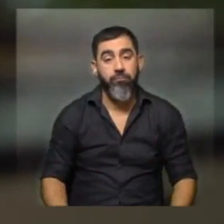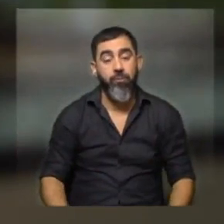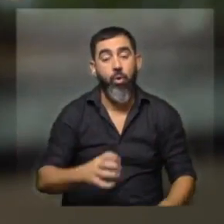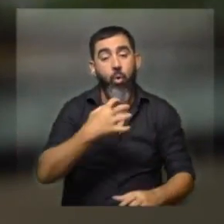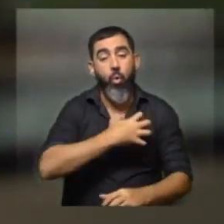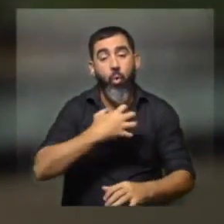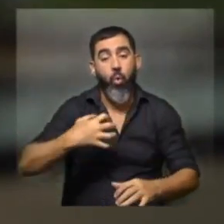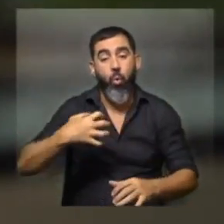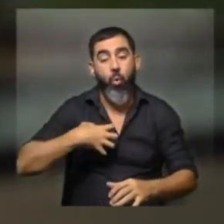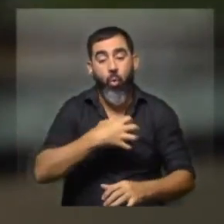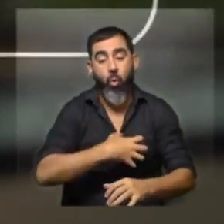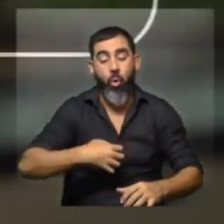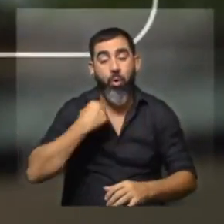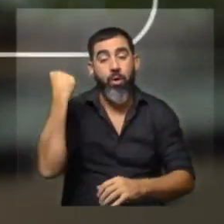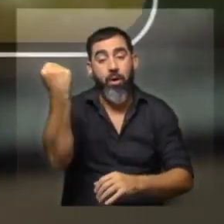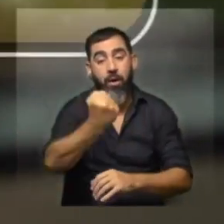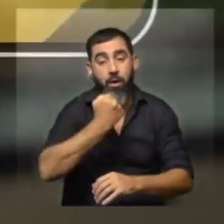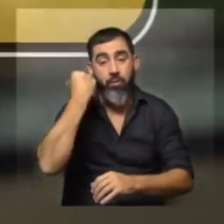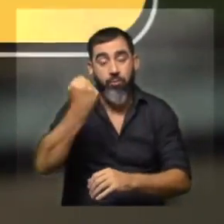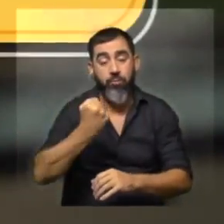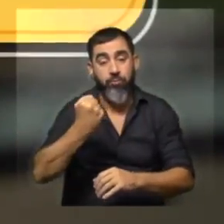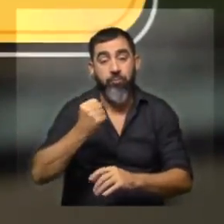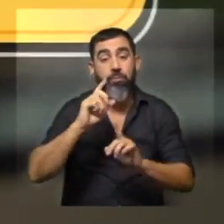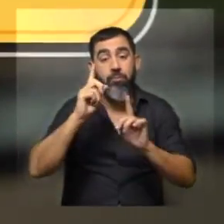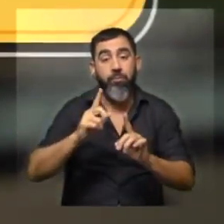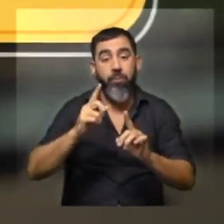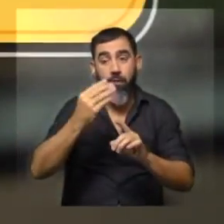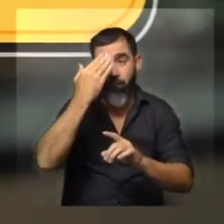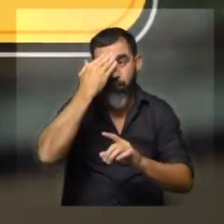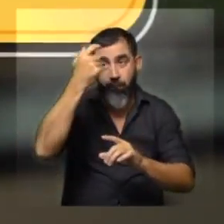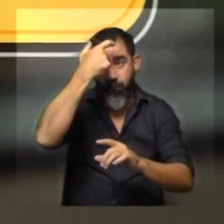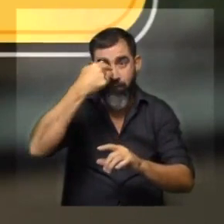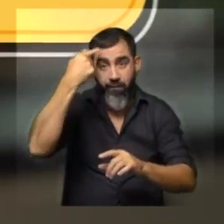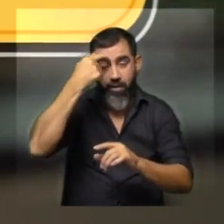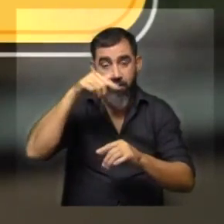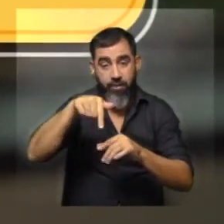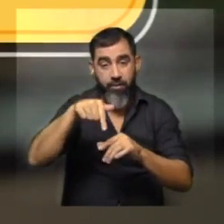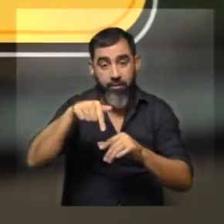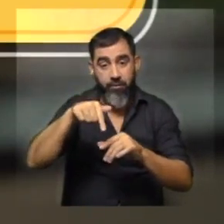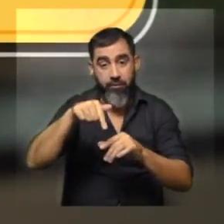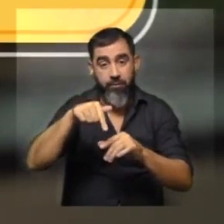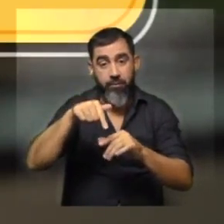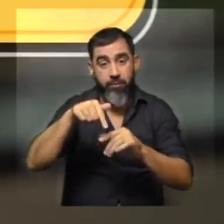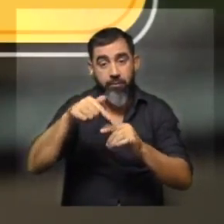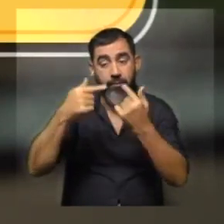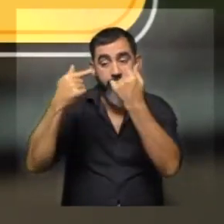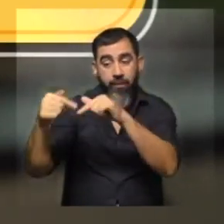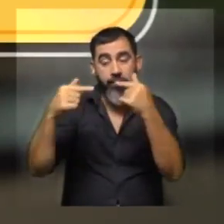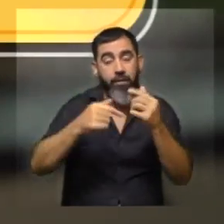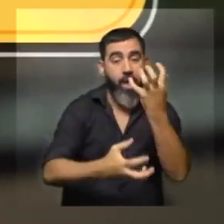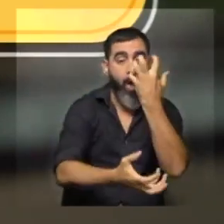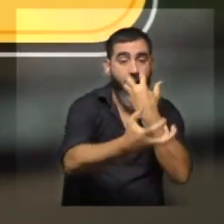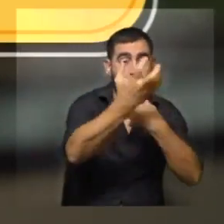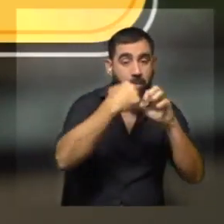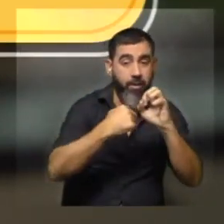órgano muy importante y sobre todo el lóbulo frontal es el que nos diferencia de los